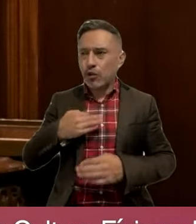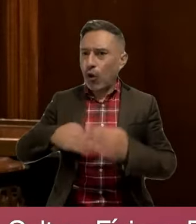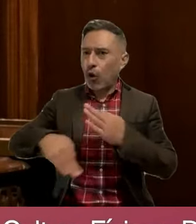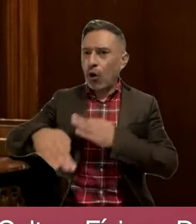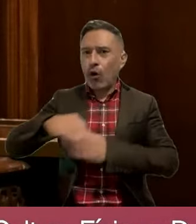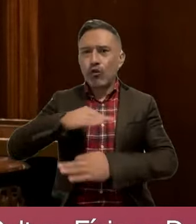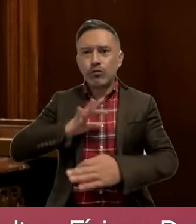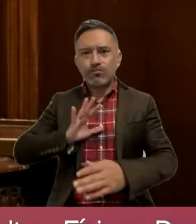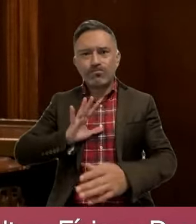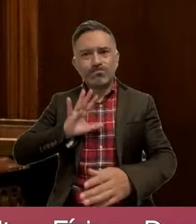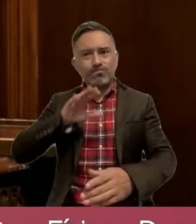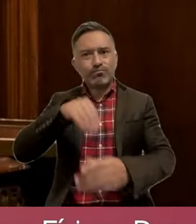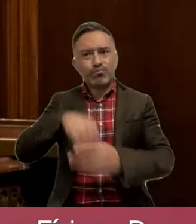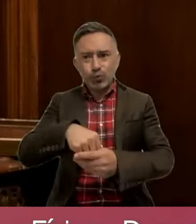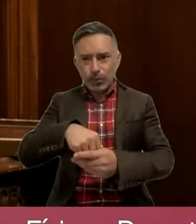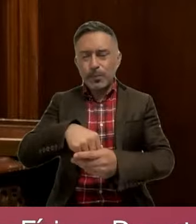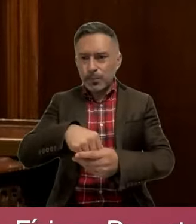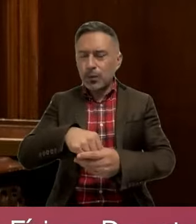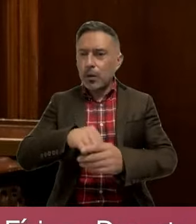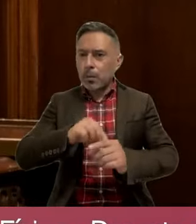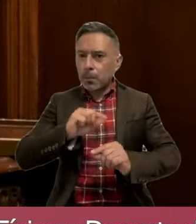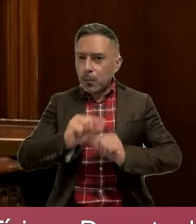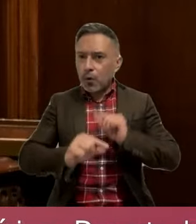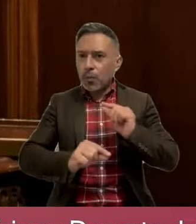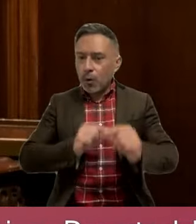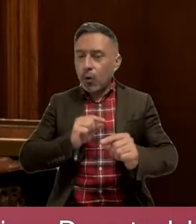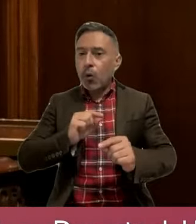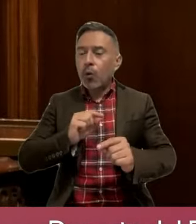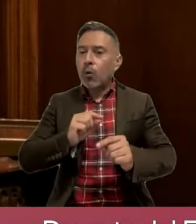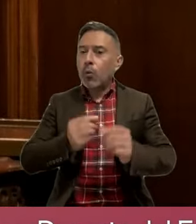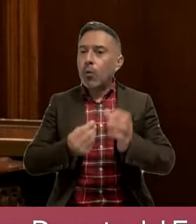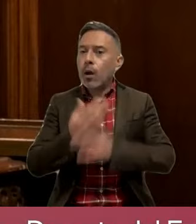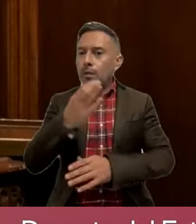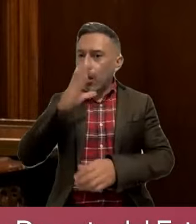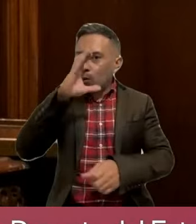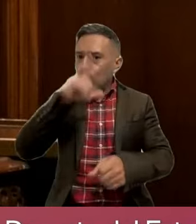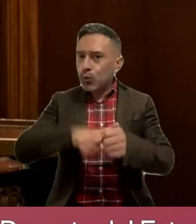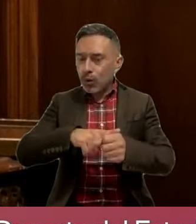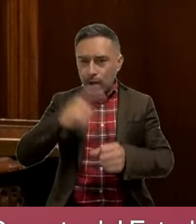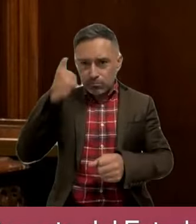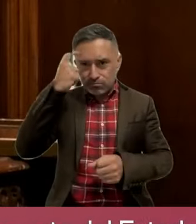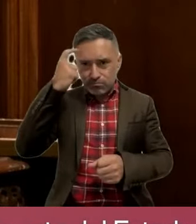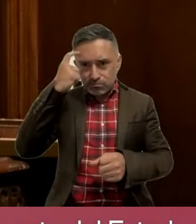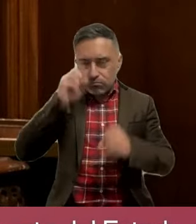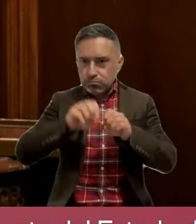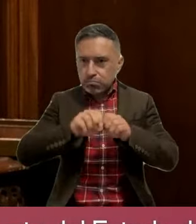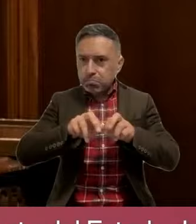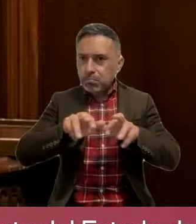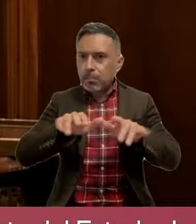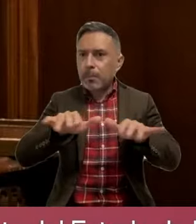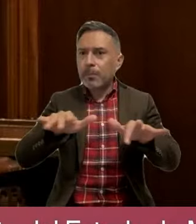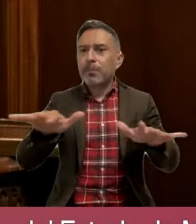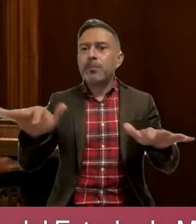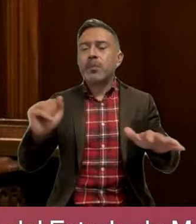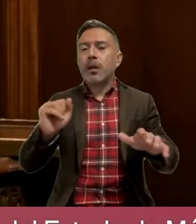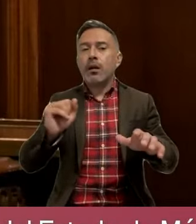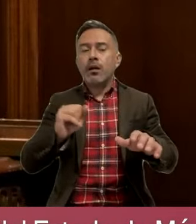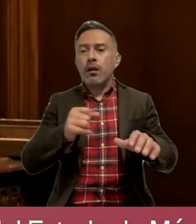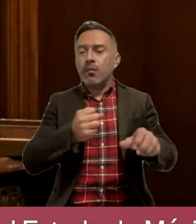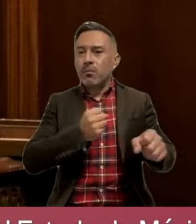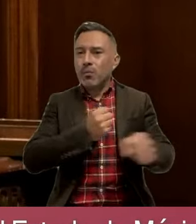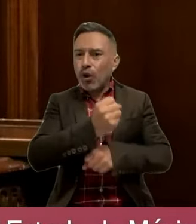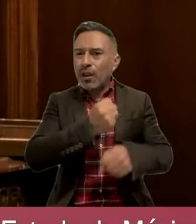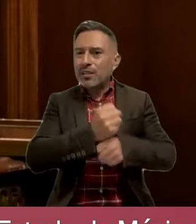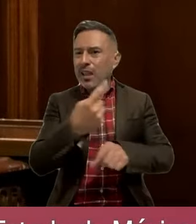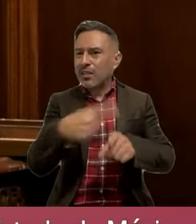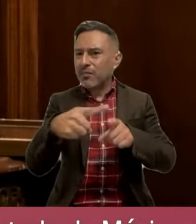construcción de una cultura que busque prevenir, eliminar